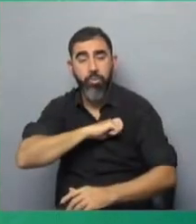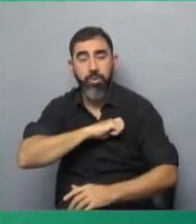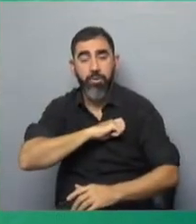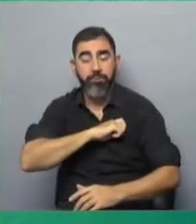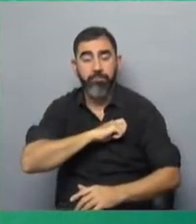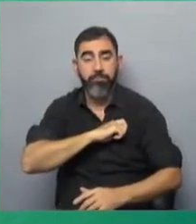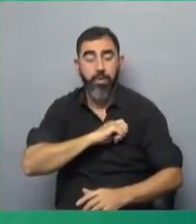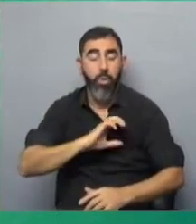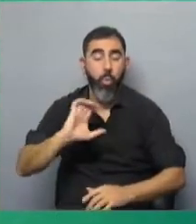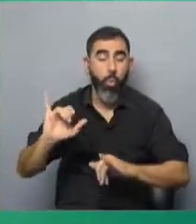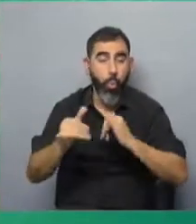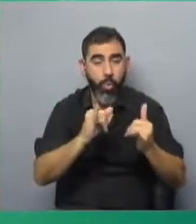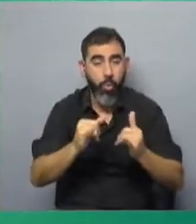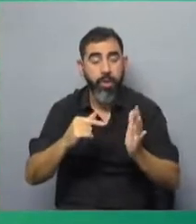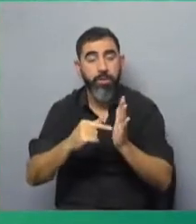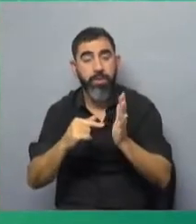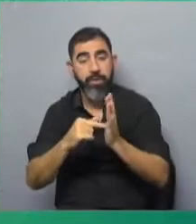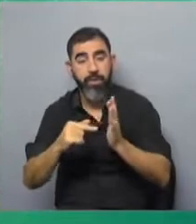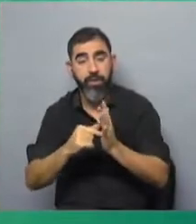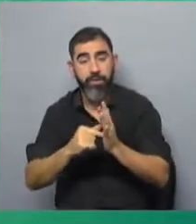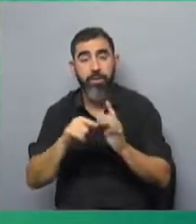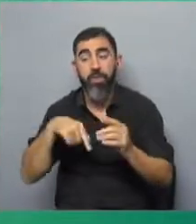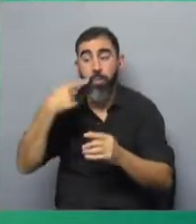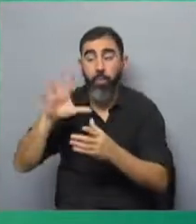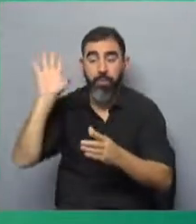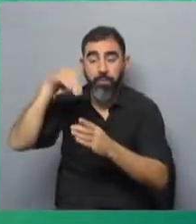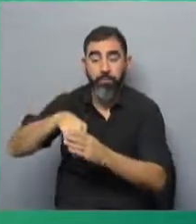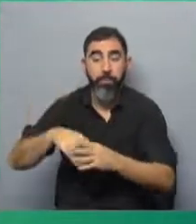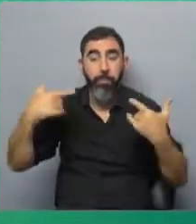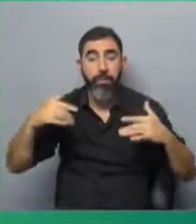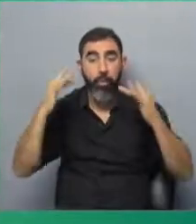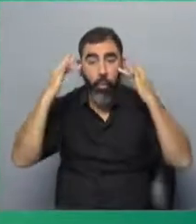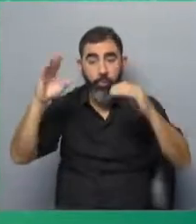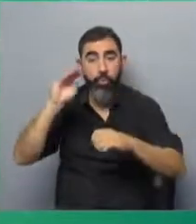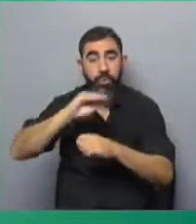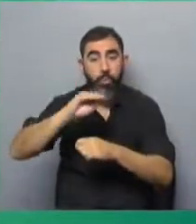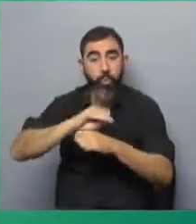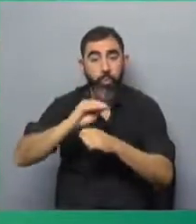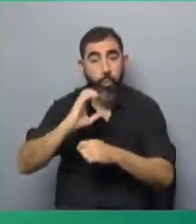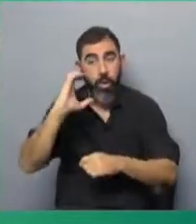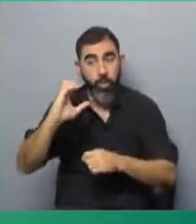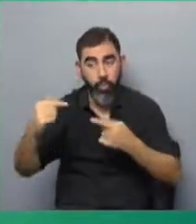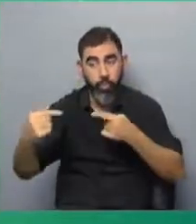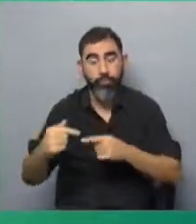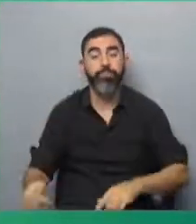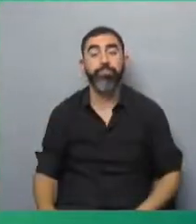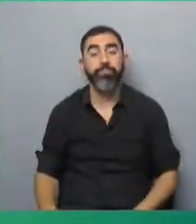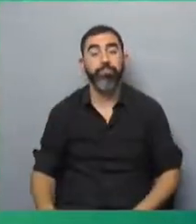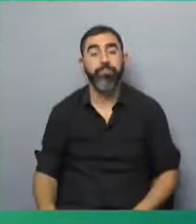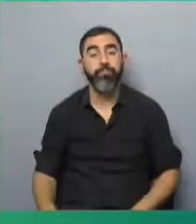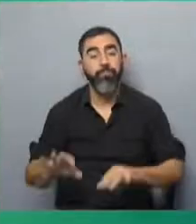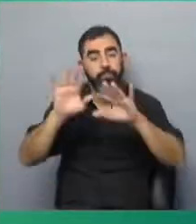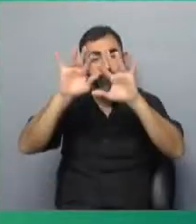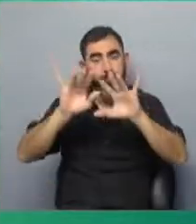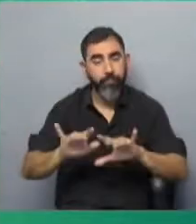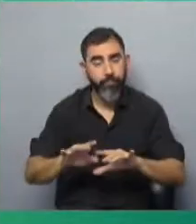Club Social y Deportivo Villa Española tras la intervención dispuesta por el Ministerio de Educación y Cultura. En su comunicado,